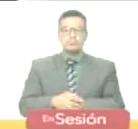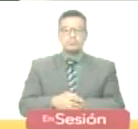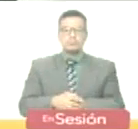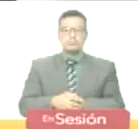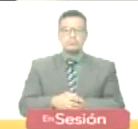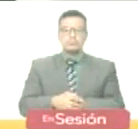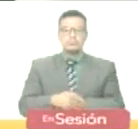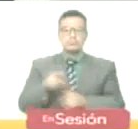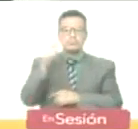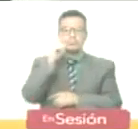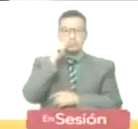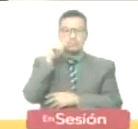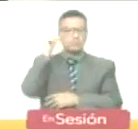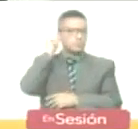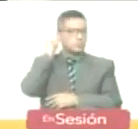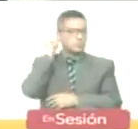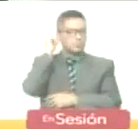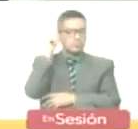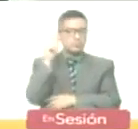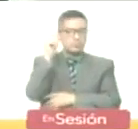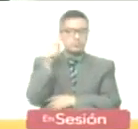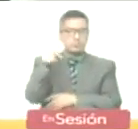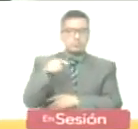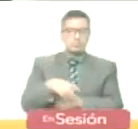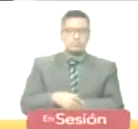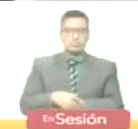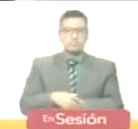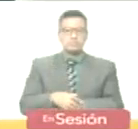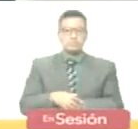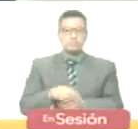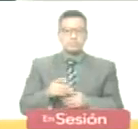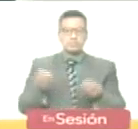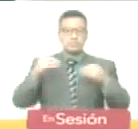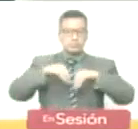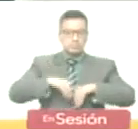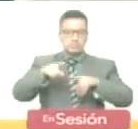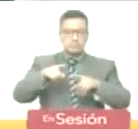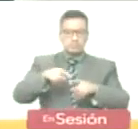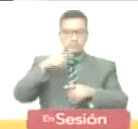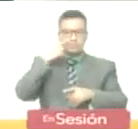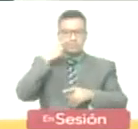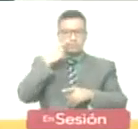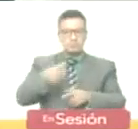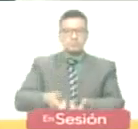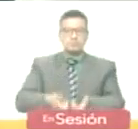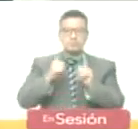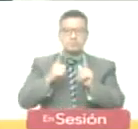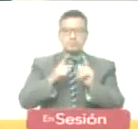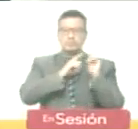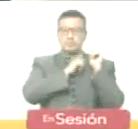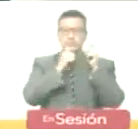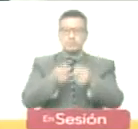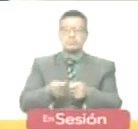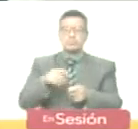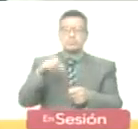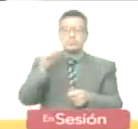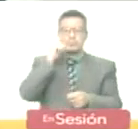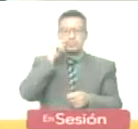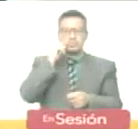Las honorables diputadas y los honorables diputados que estén de acuerdo con aprobar la autorización del nombramiento del